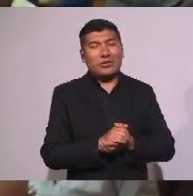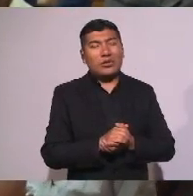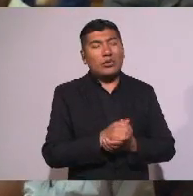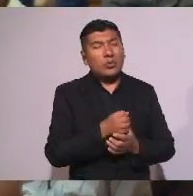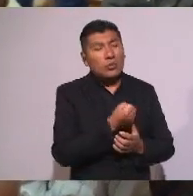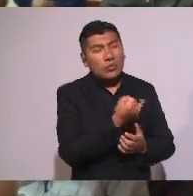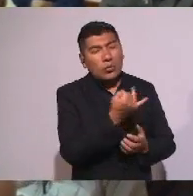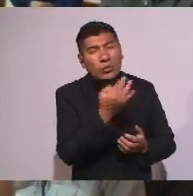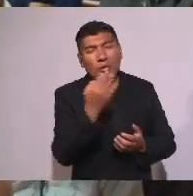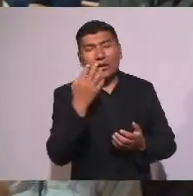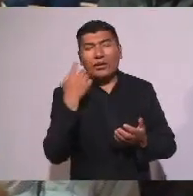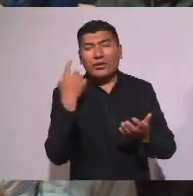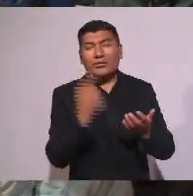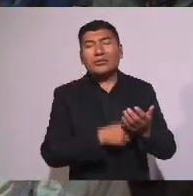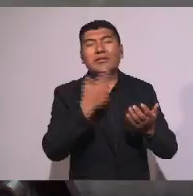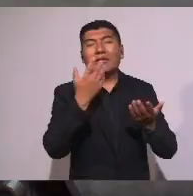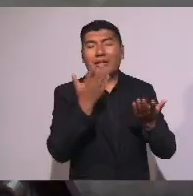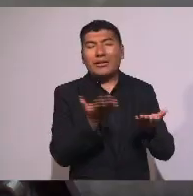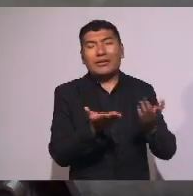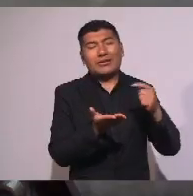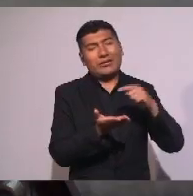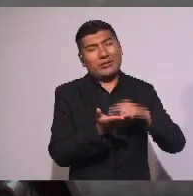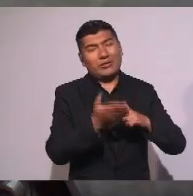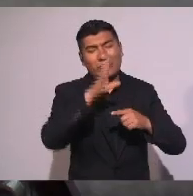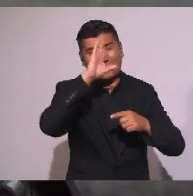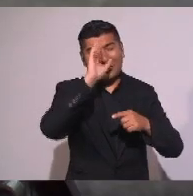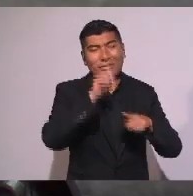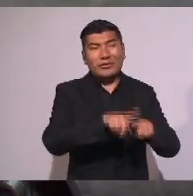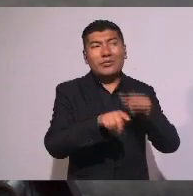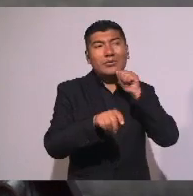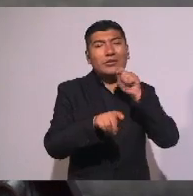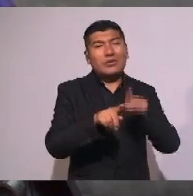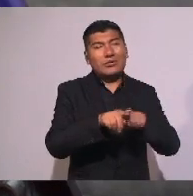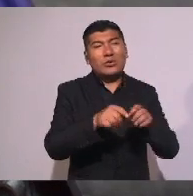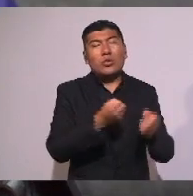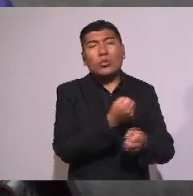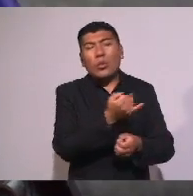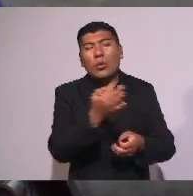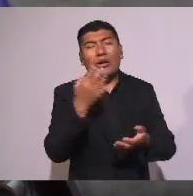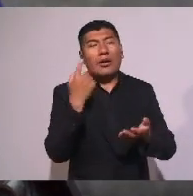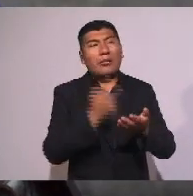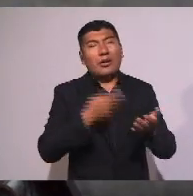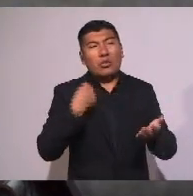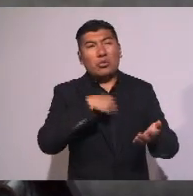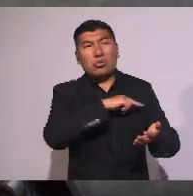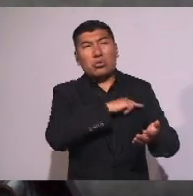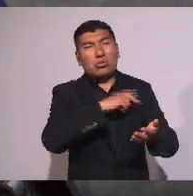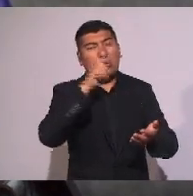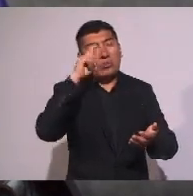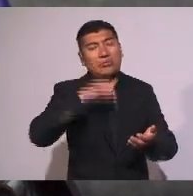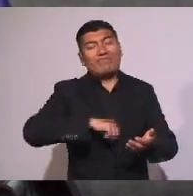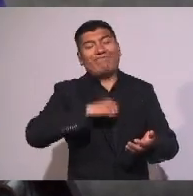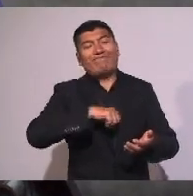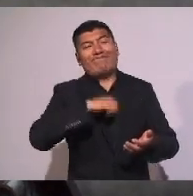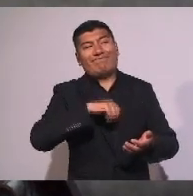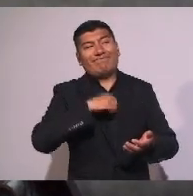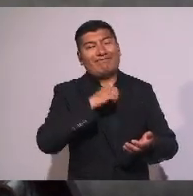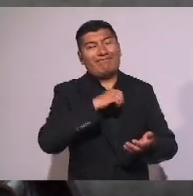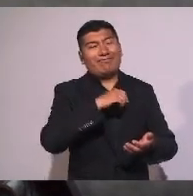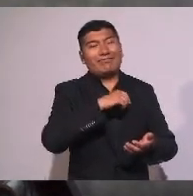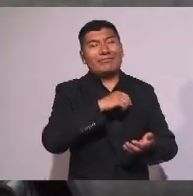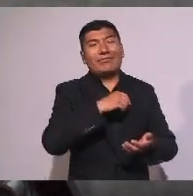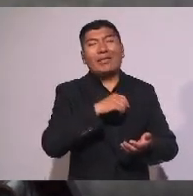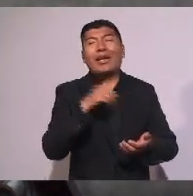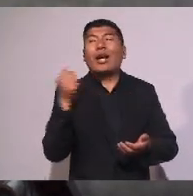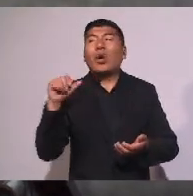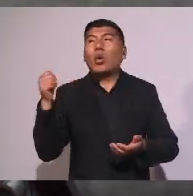¿Cuántas veces nos pasa eso, hermanos? ¿Cuántas veces nos creemos superiores a los hermanos,